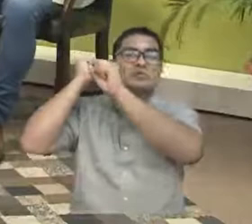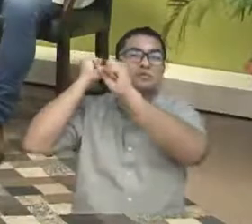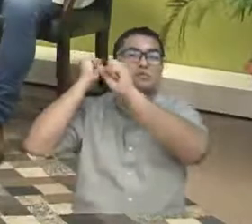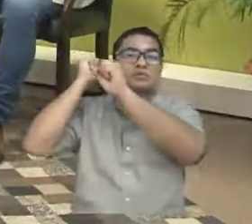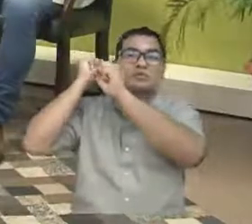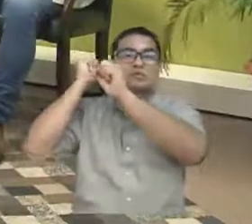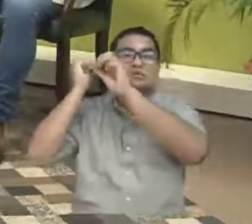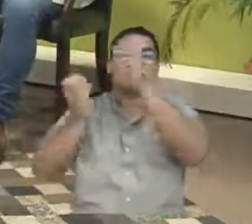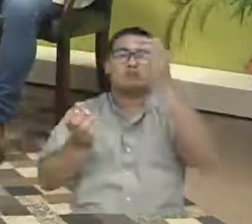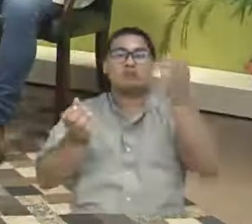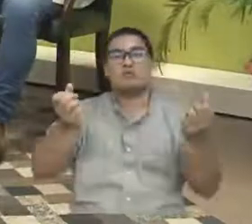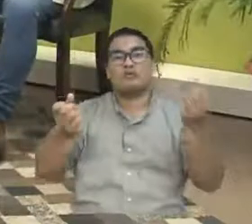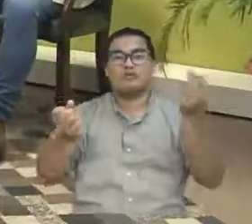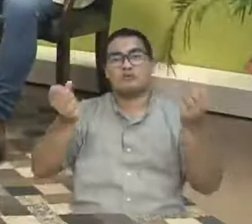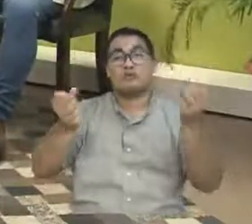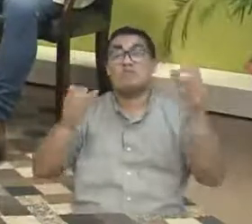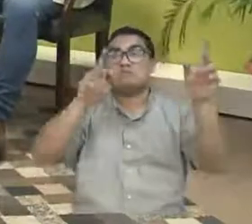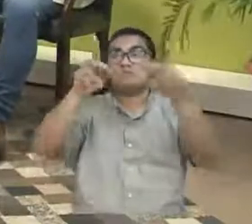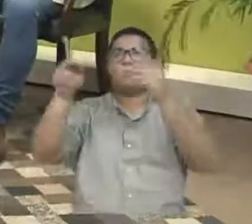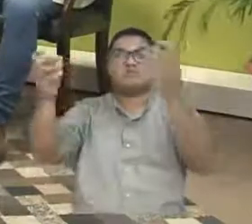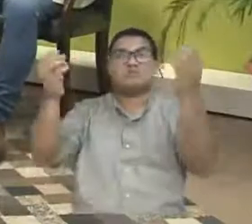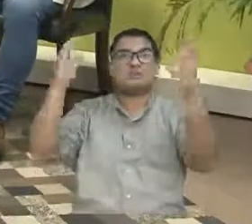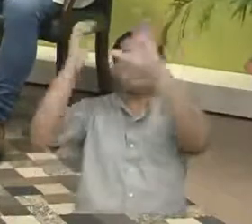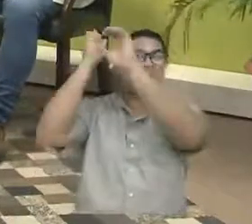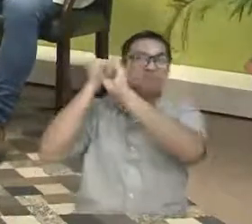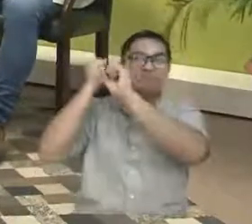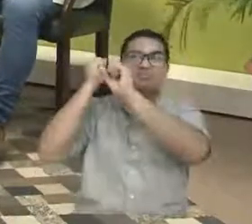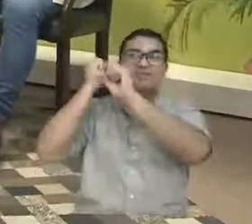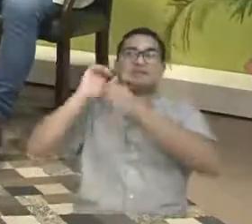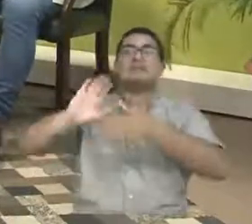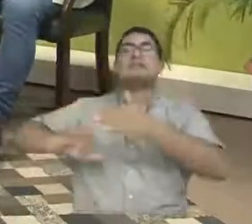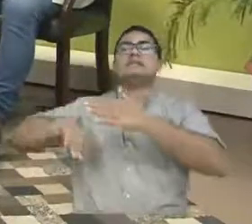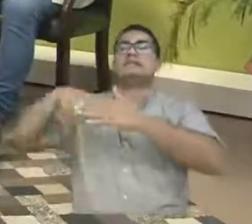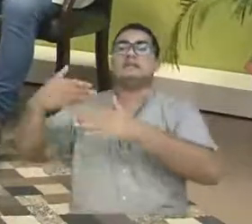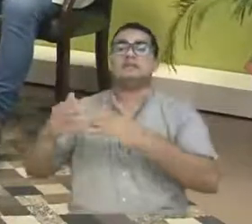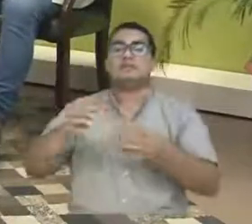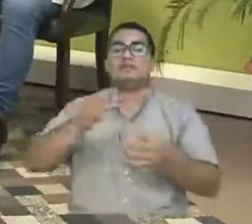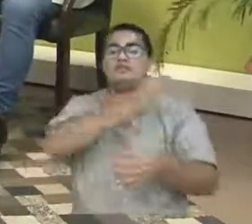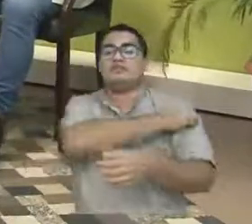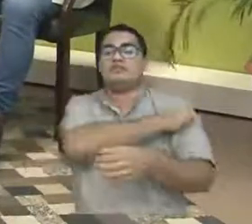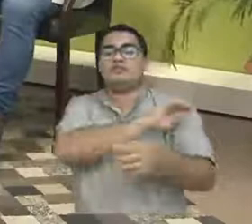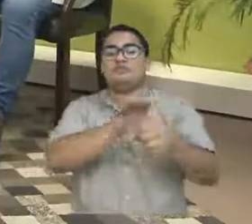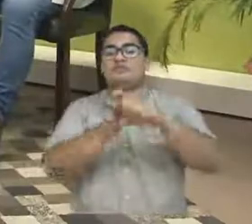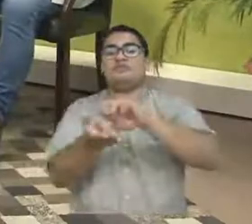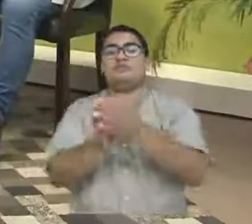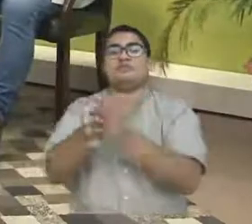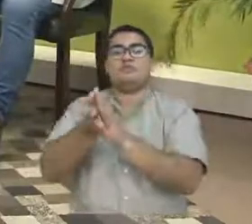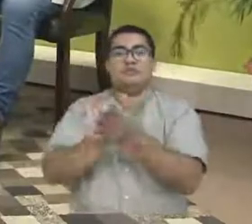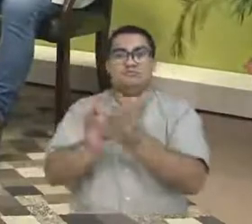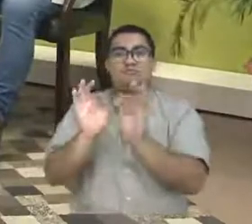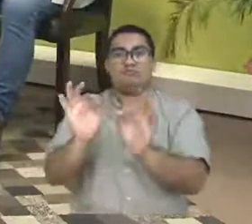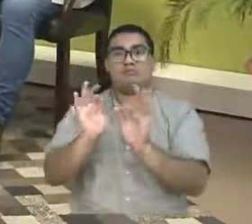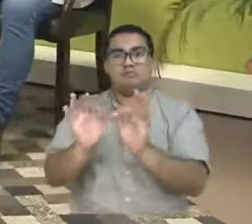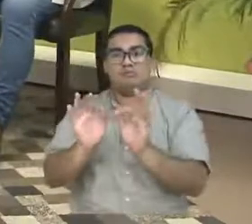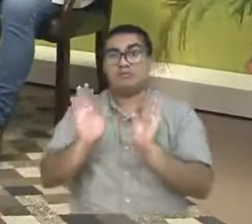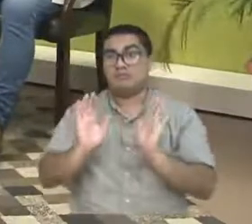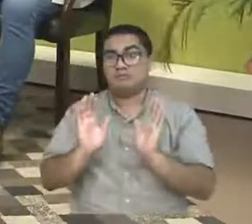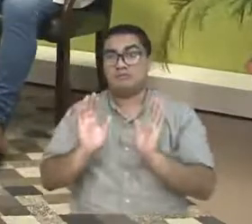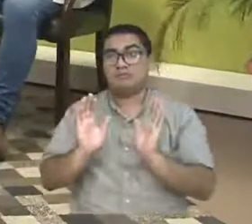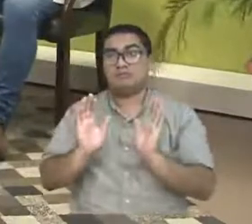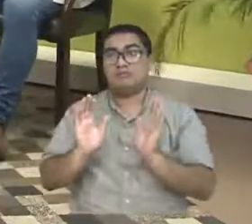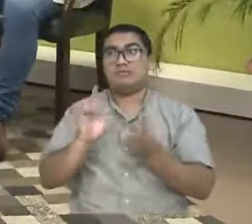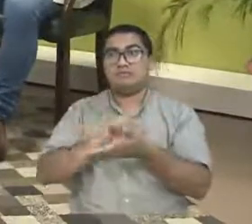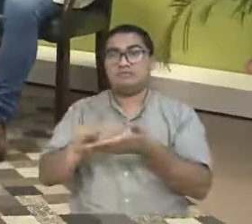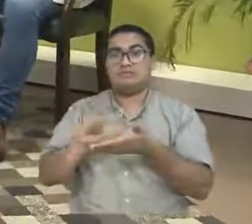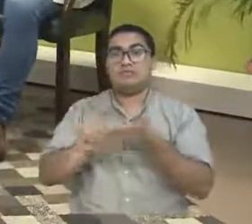todo el mundo va. Sí. Tocando, luego podemos usarla. Así hay, ese es un caso de emergencia, pues, que podemos al bajarnos al bus, desinfectarnos las manos,